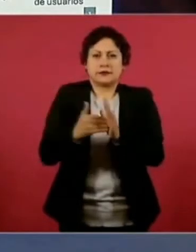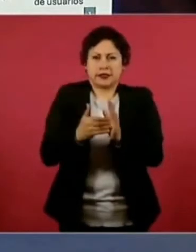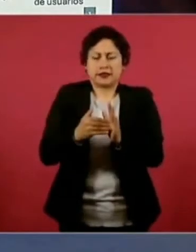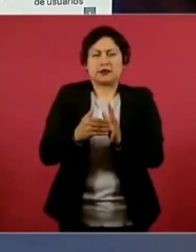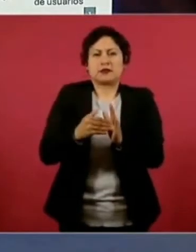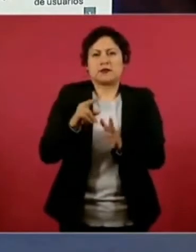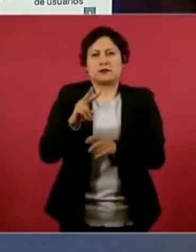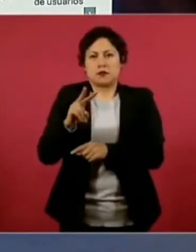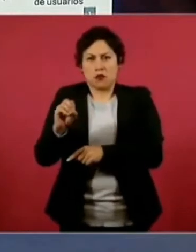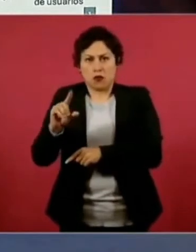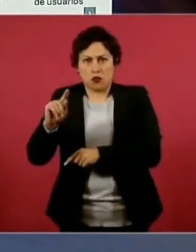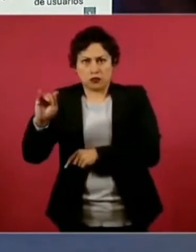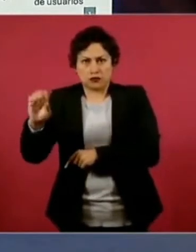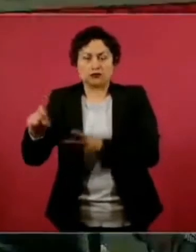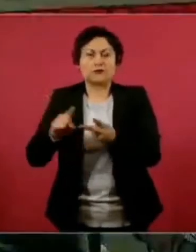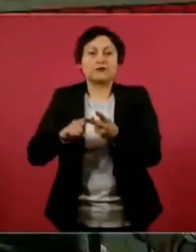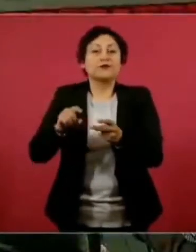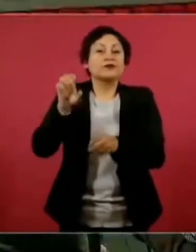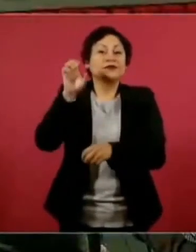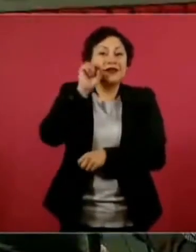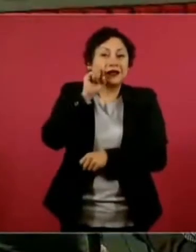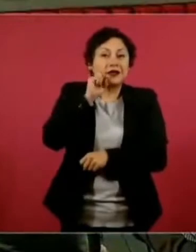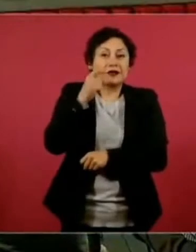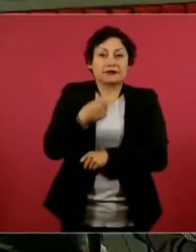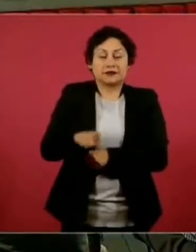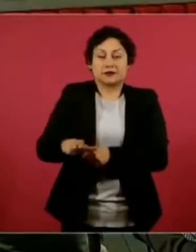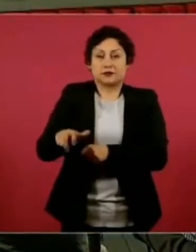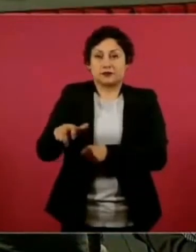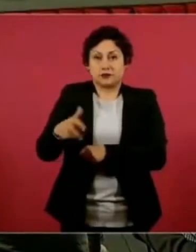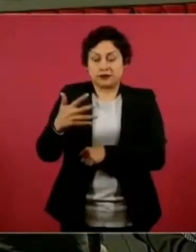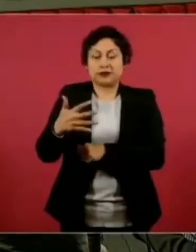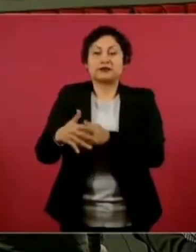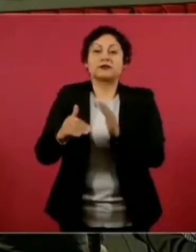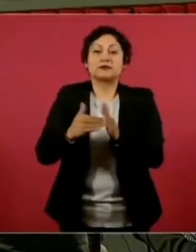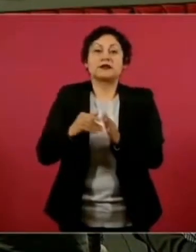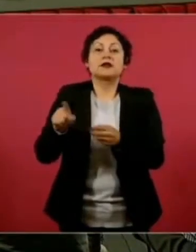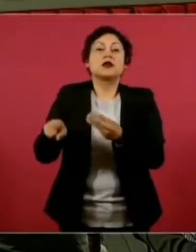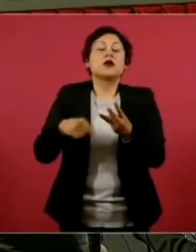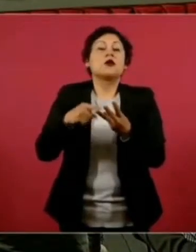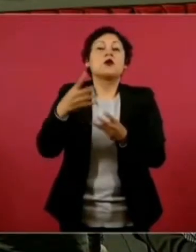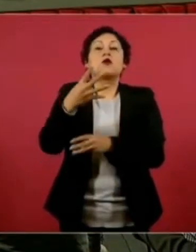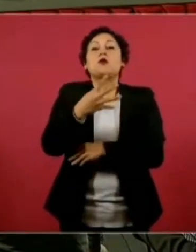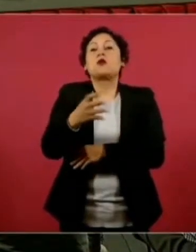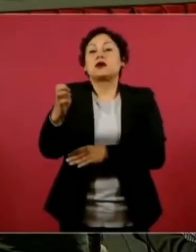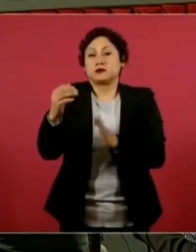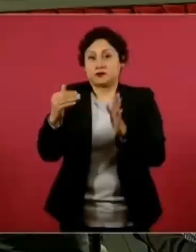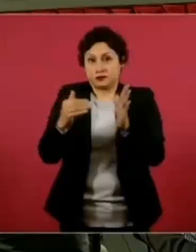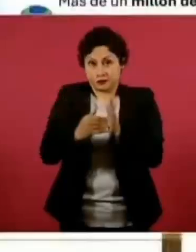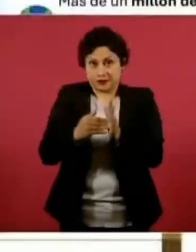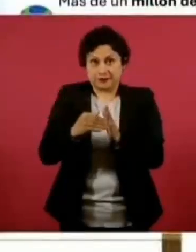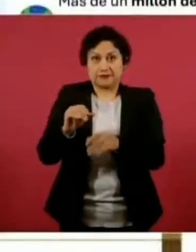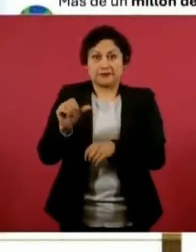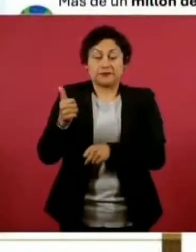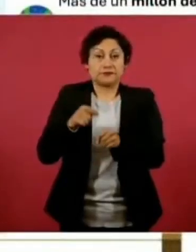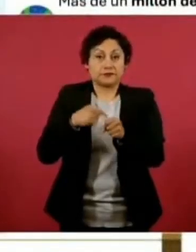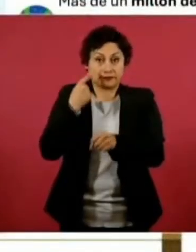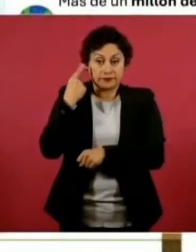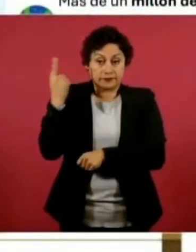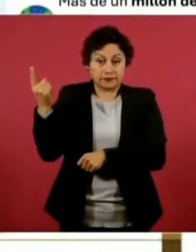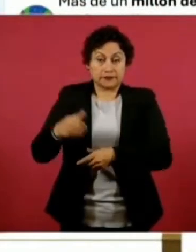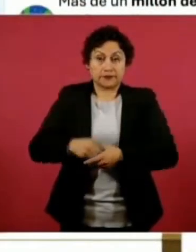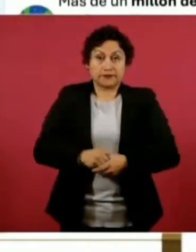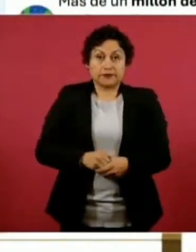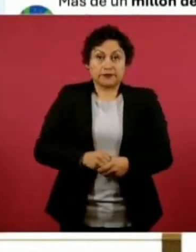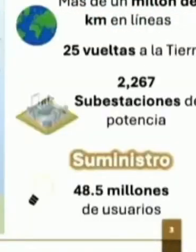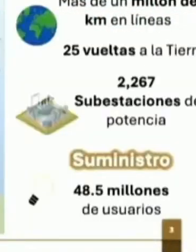son 230,000 volts. Y en azul, 400,000 volts. Hemos mencionado que a mayor nivel de tensión, menos